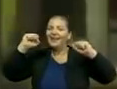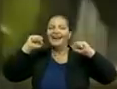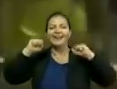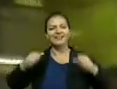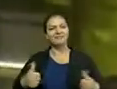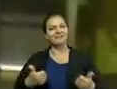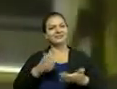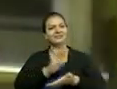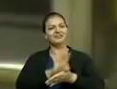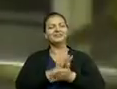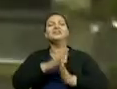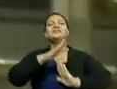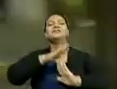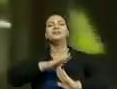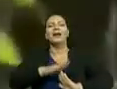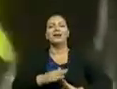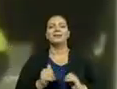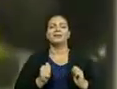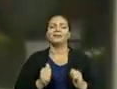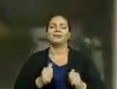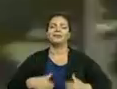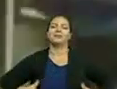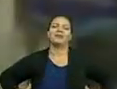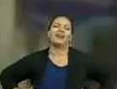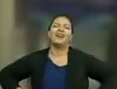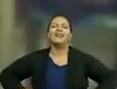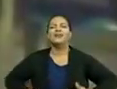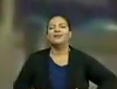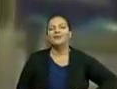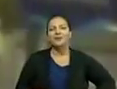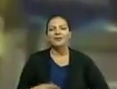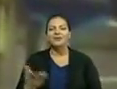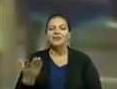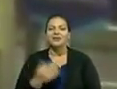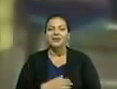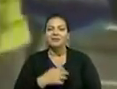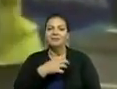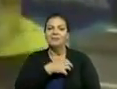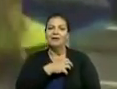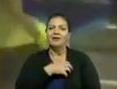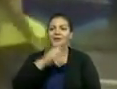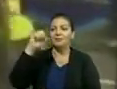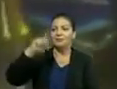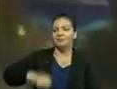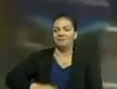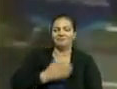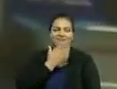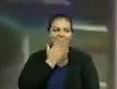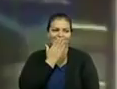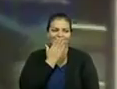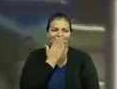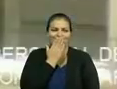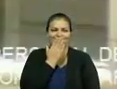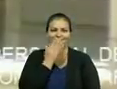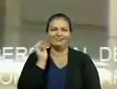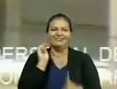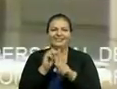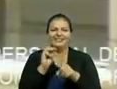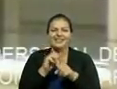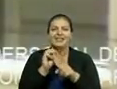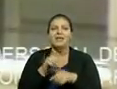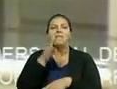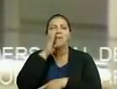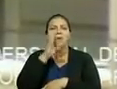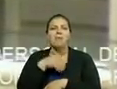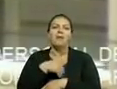ahí, los memes, las vaciladas, como decimos vulgarmente nosotros, es lo normal entre amigos, entre